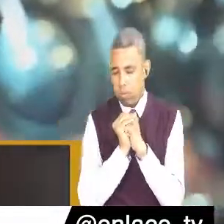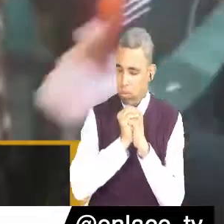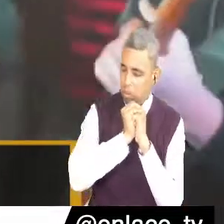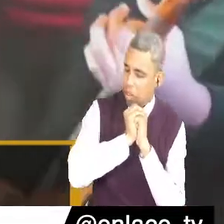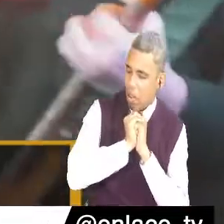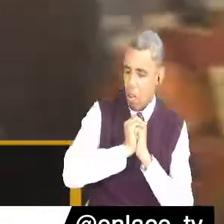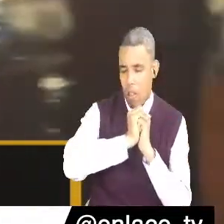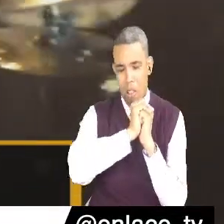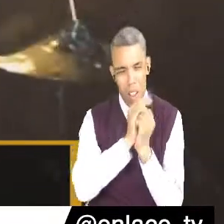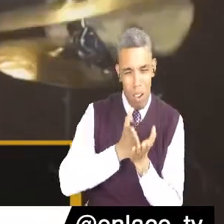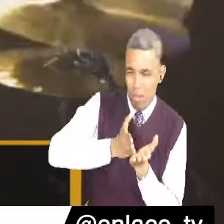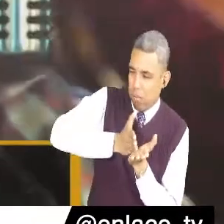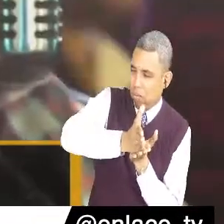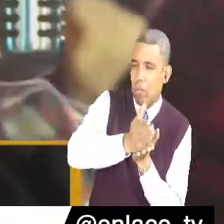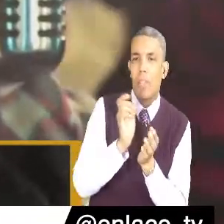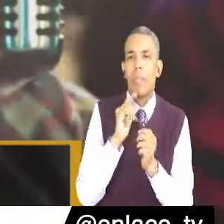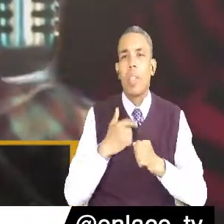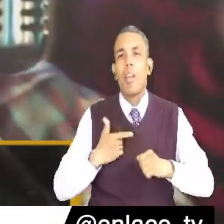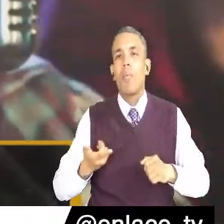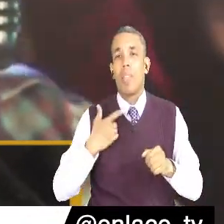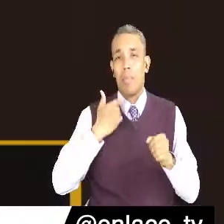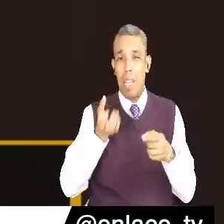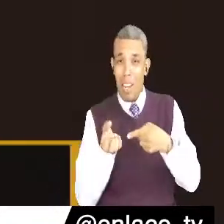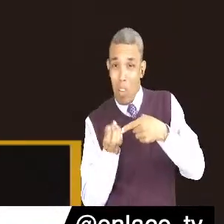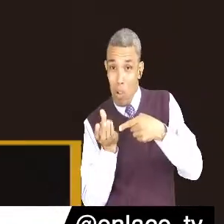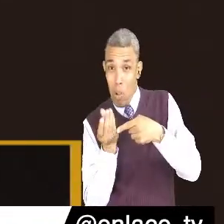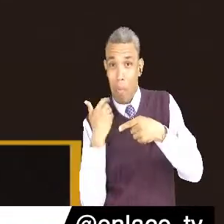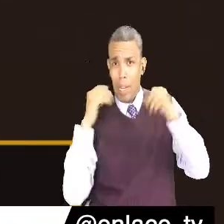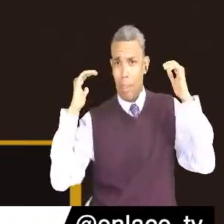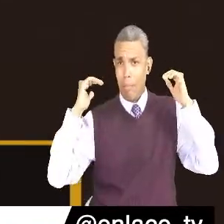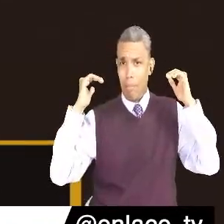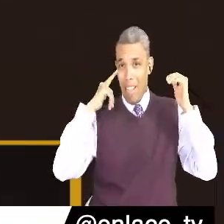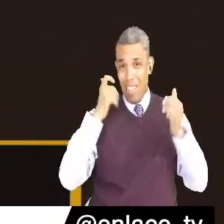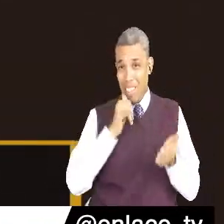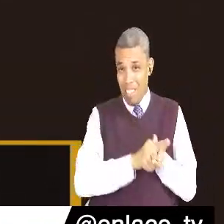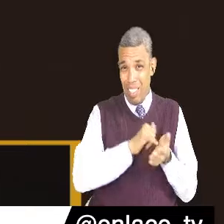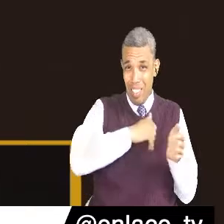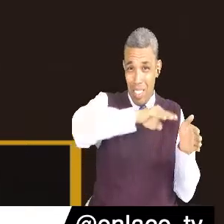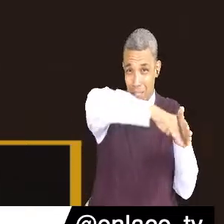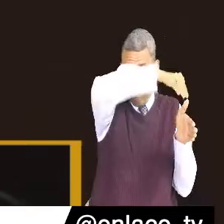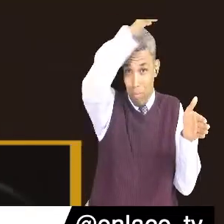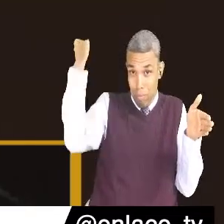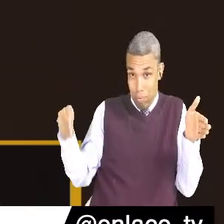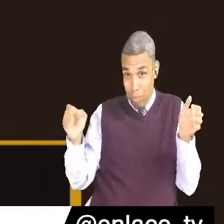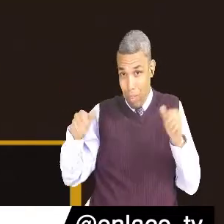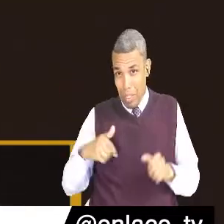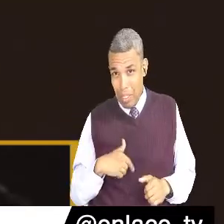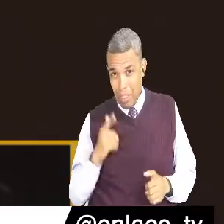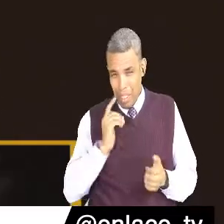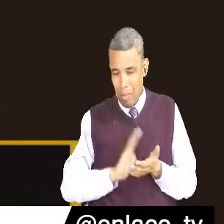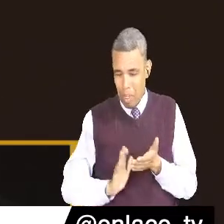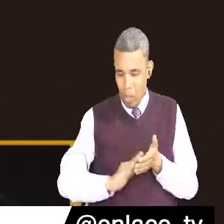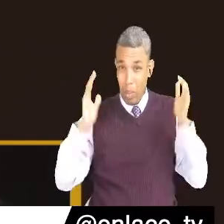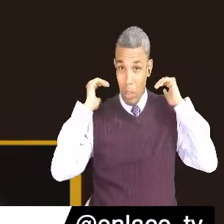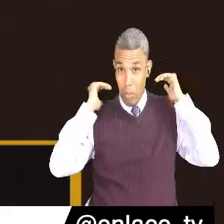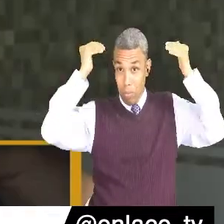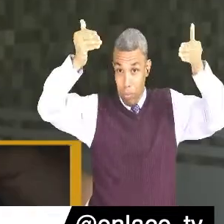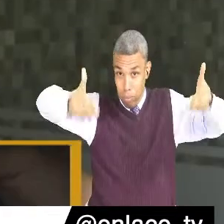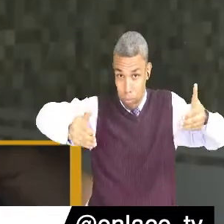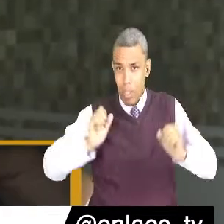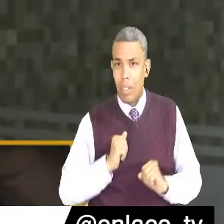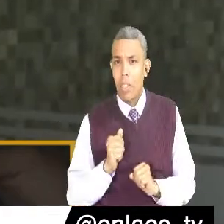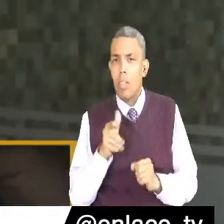el Coliseo La Normal. Solamente el valor de la boleta vale 5,000 pesos. Entonces, todos cordialmente invitados, aquellos que quieran